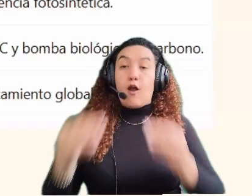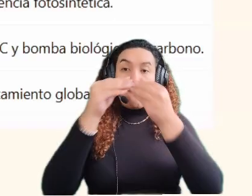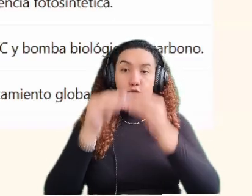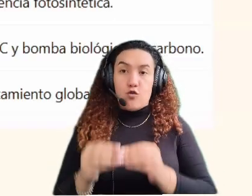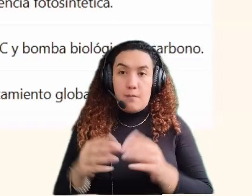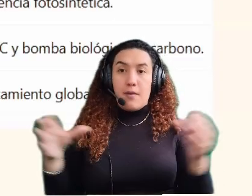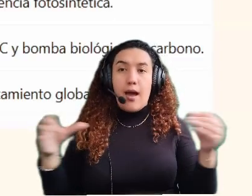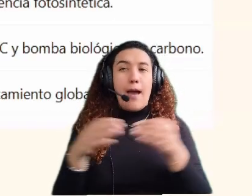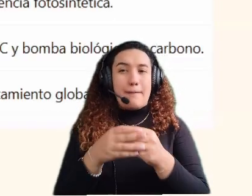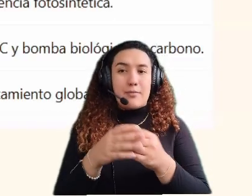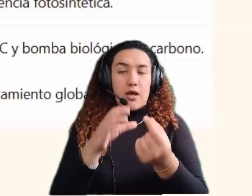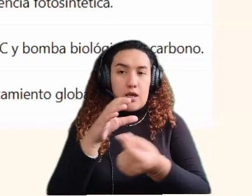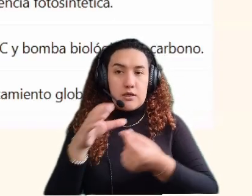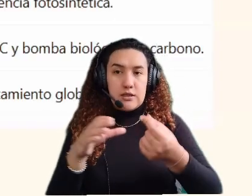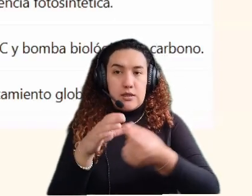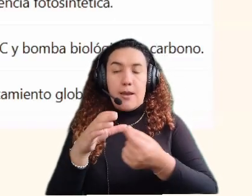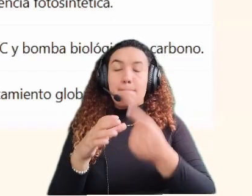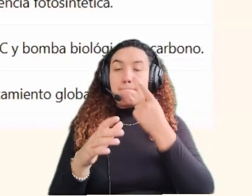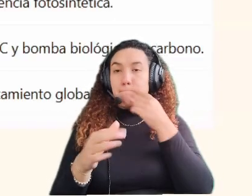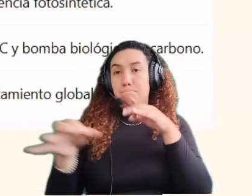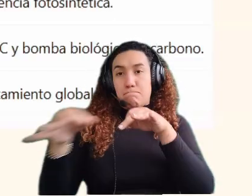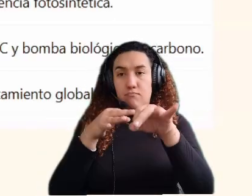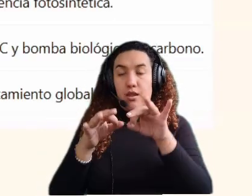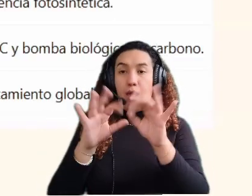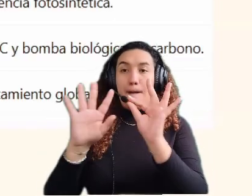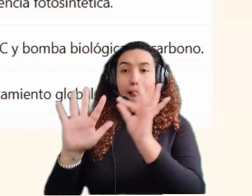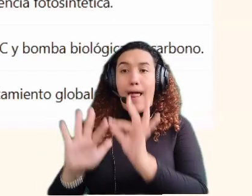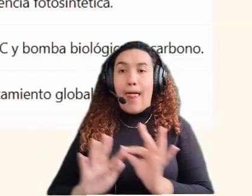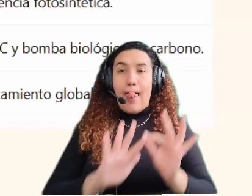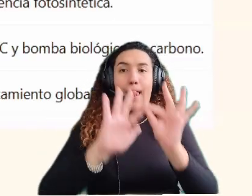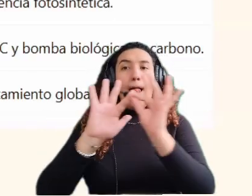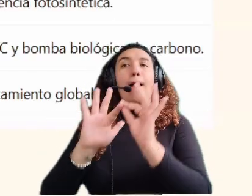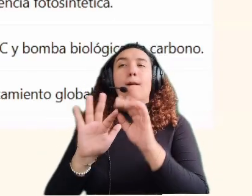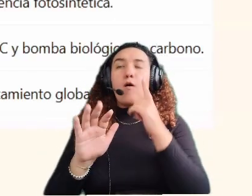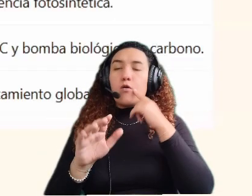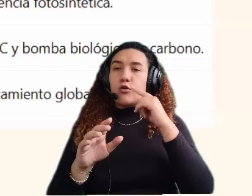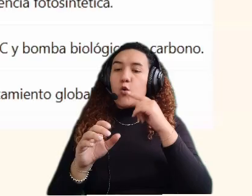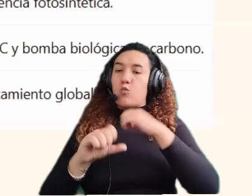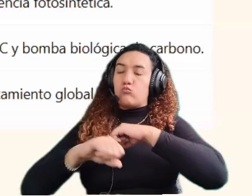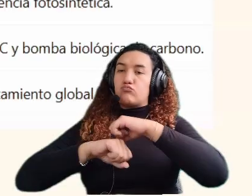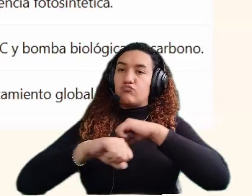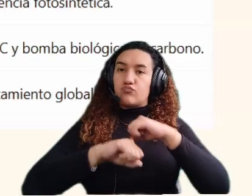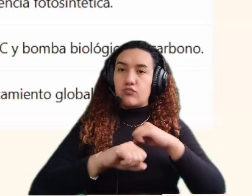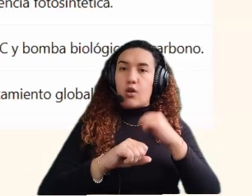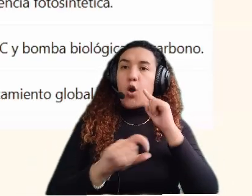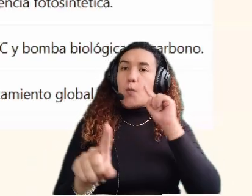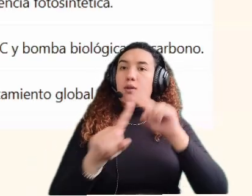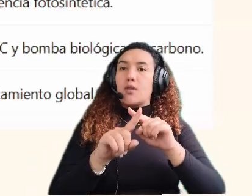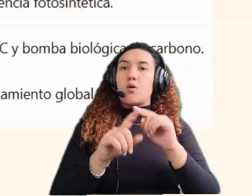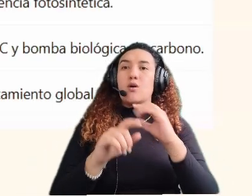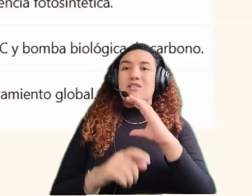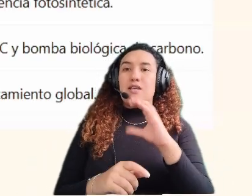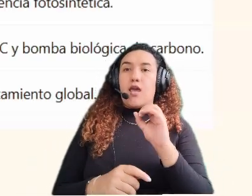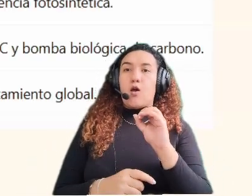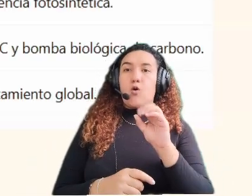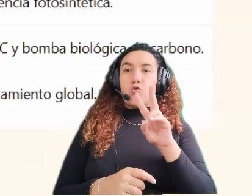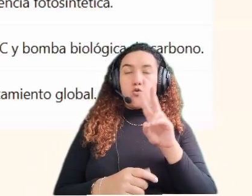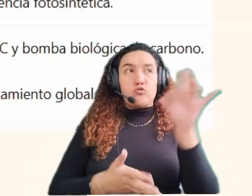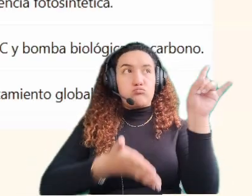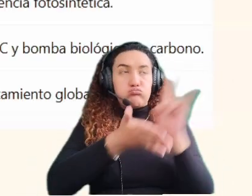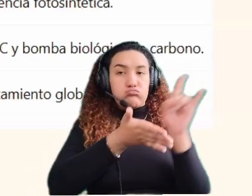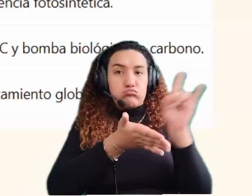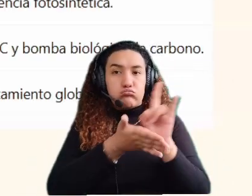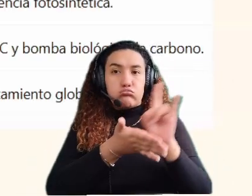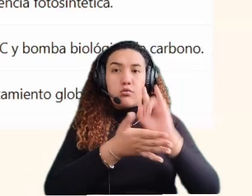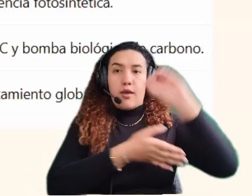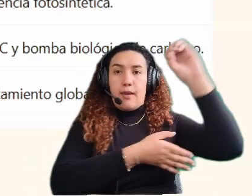El mecanismo de adaptación celular, el fitoplancton ha desarrollado mecanismos para optimizar la captación de dióxido